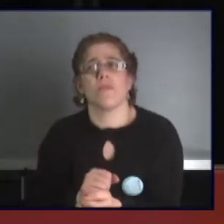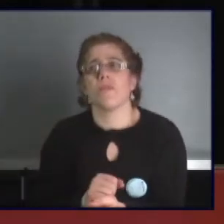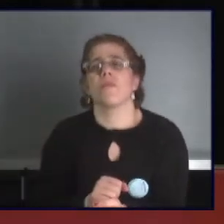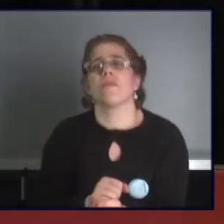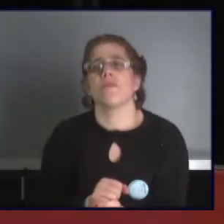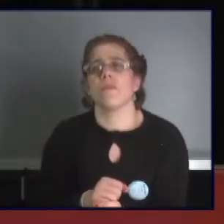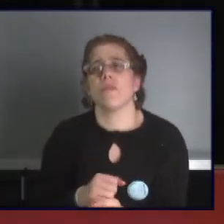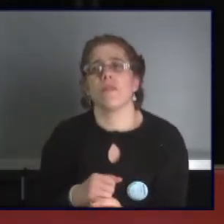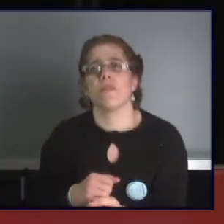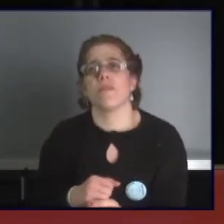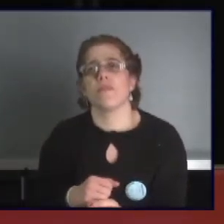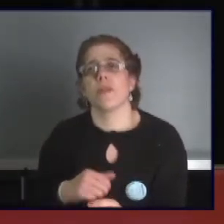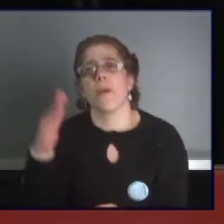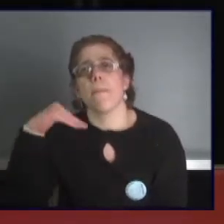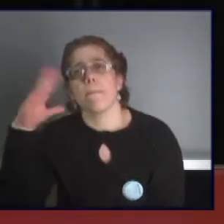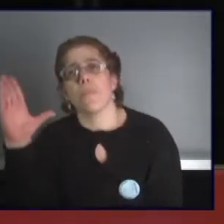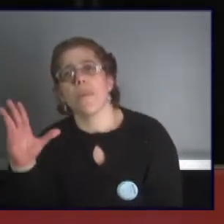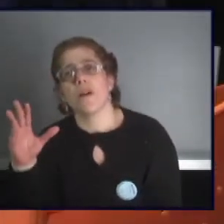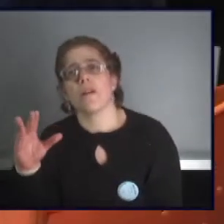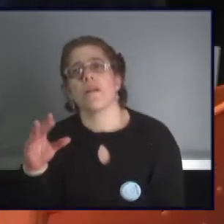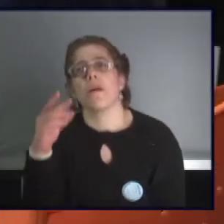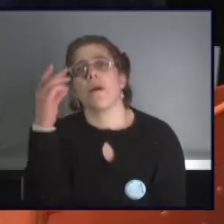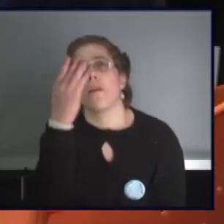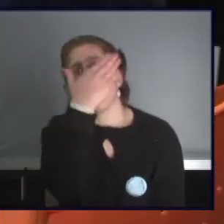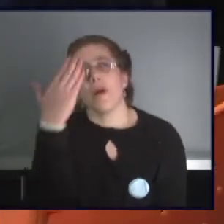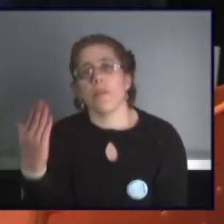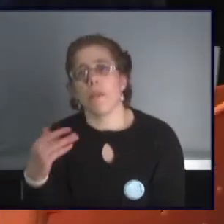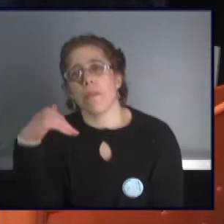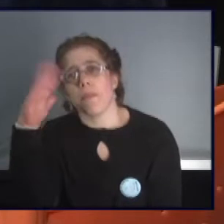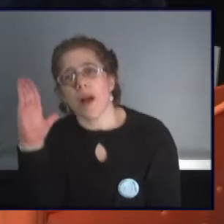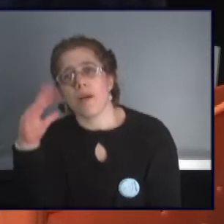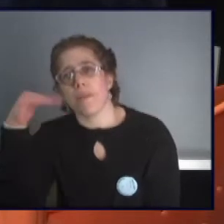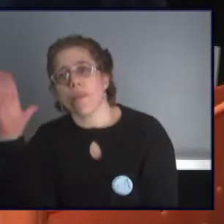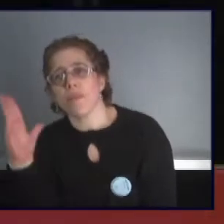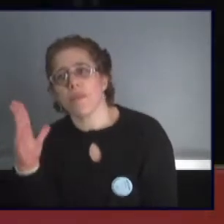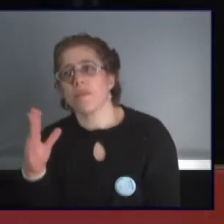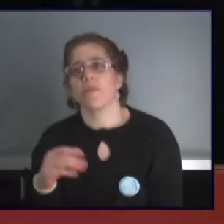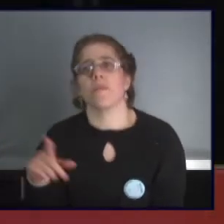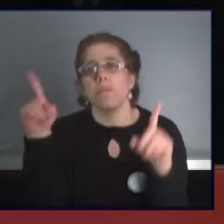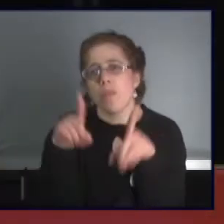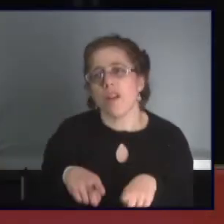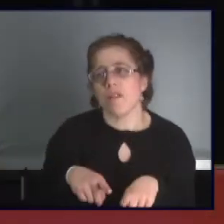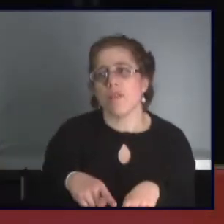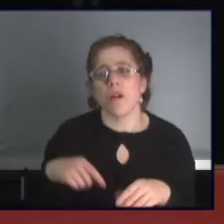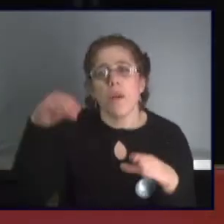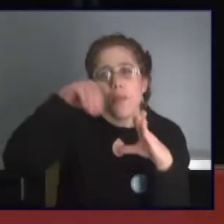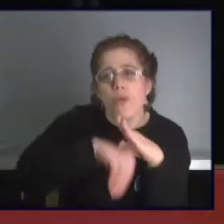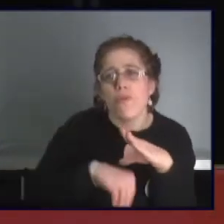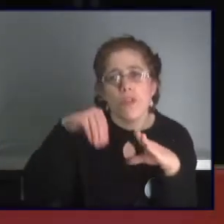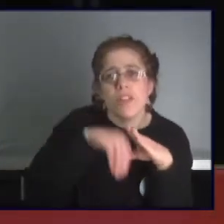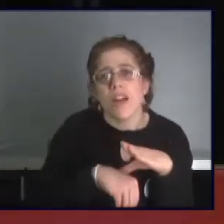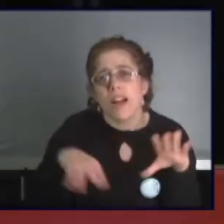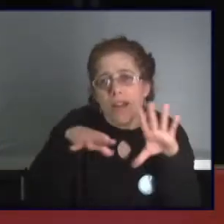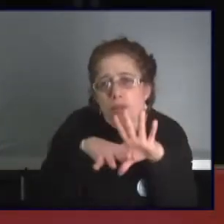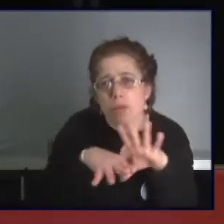nuestras consignas dice macri scioli y massa son más de lo mismo y lo que van a hacer es profundizar el ajuste